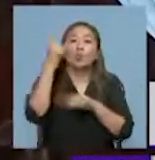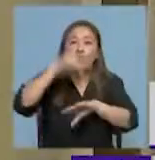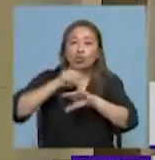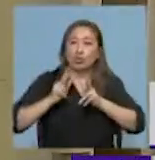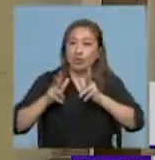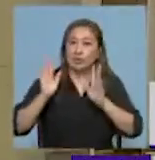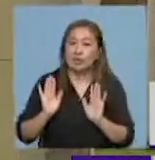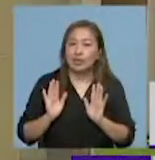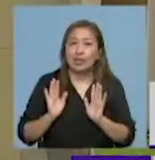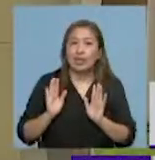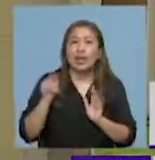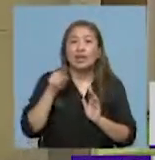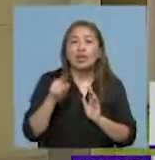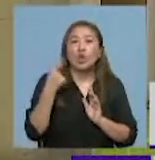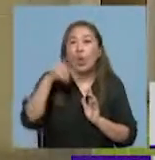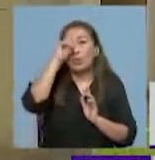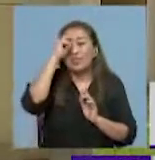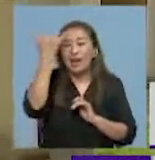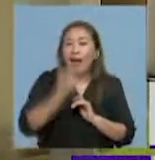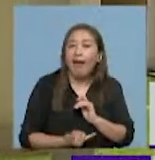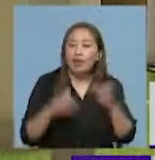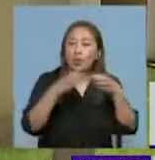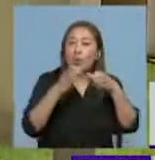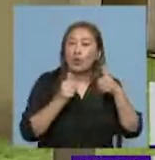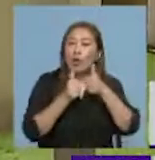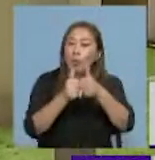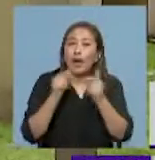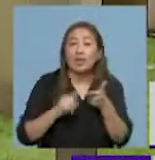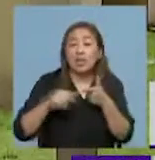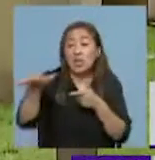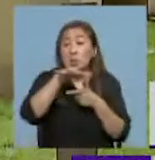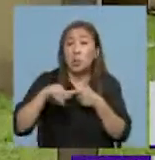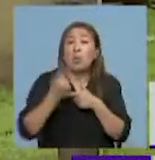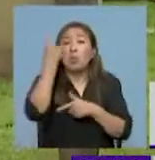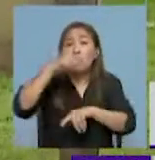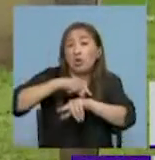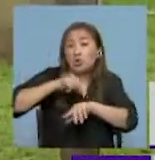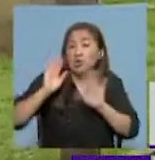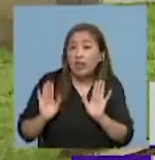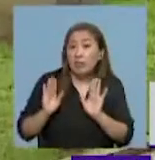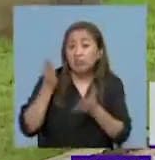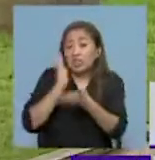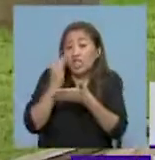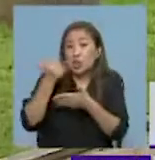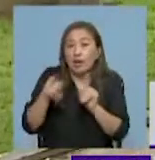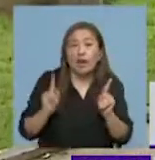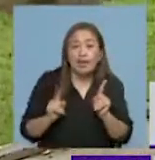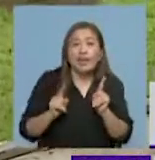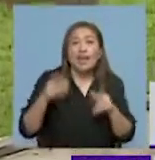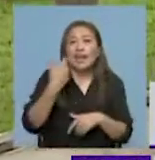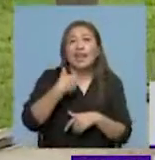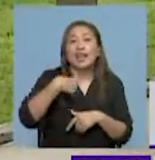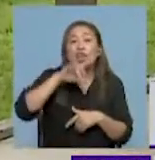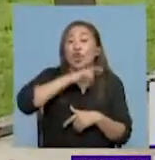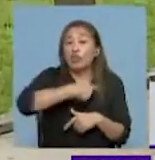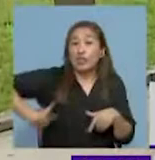a dónde tiene un hospital hay equipo de interdisciplinar puede ser que en un pueblo haya un solo médico y se le asiste el derecho lo que el gobierno de la provincia es